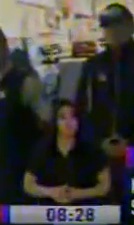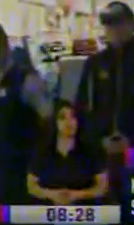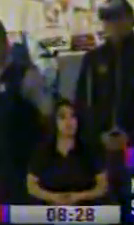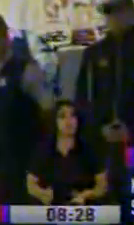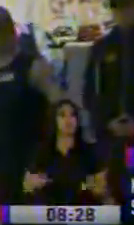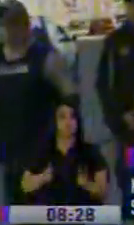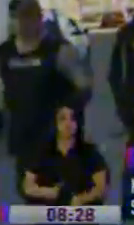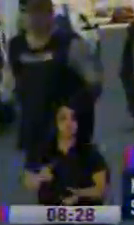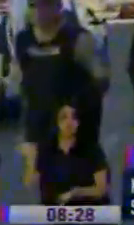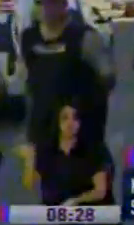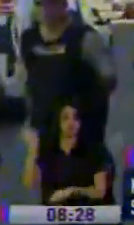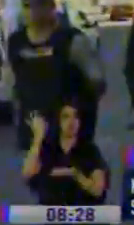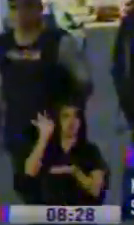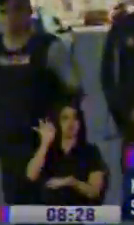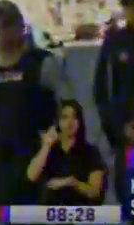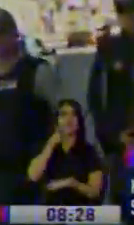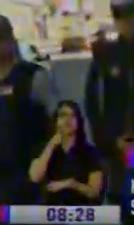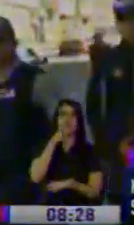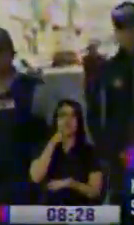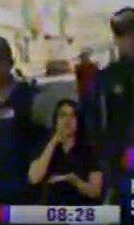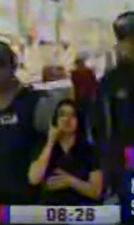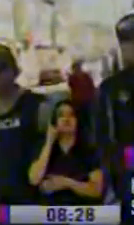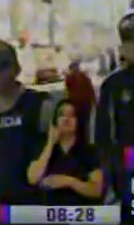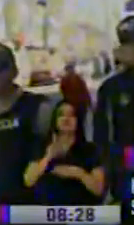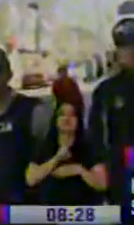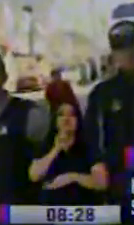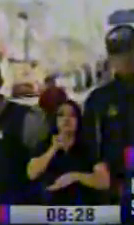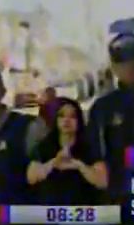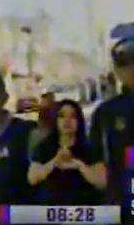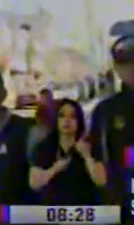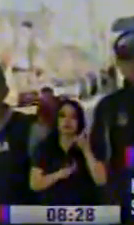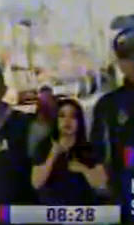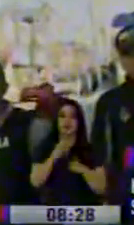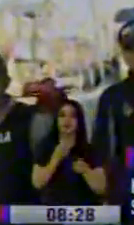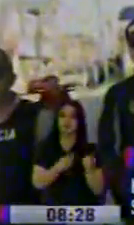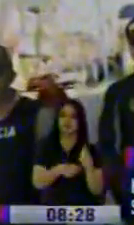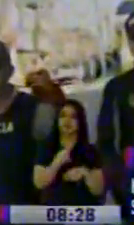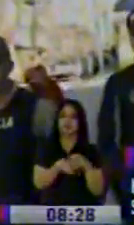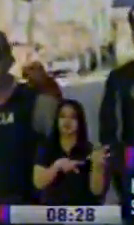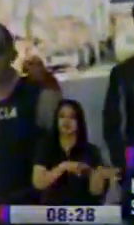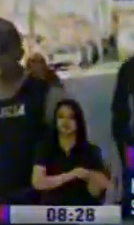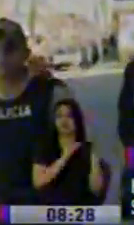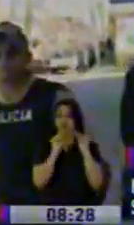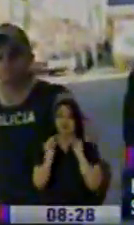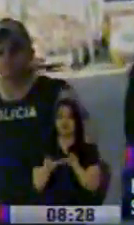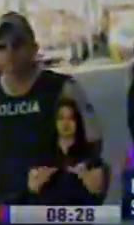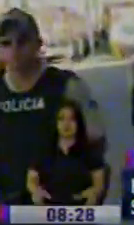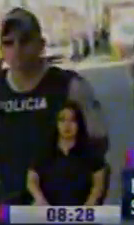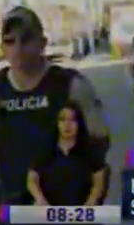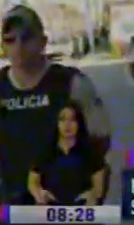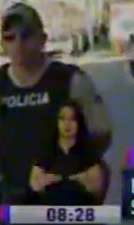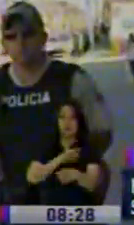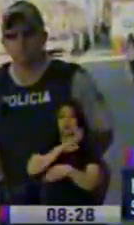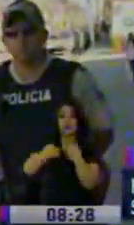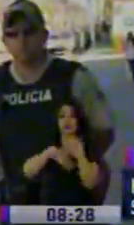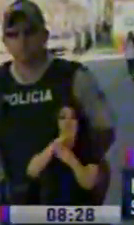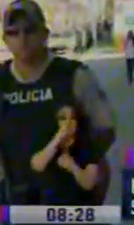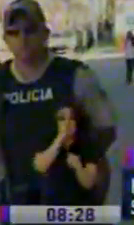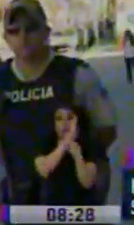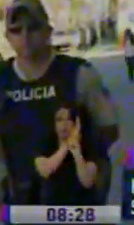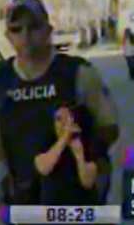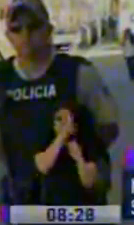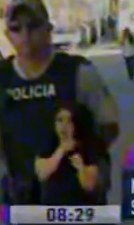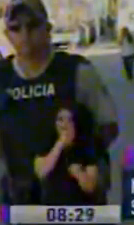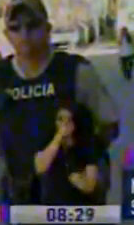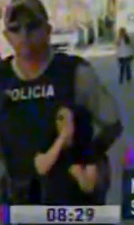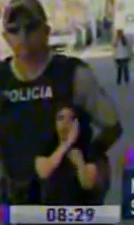presencia específicamente de la dirigencia de los comerciantes que han sido trasladados, y como decía, todos tenemos aquí un solo objetivo,